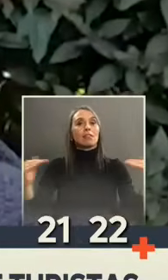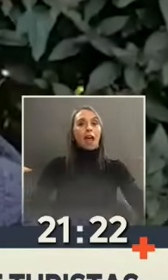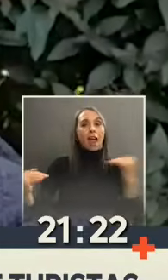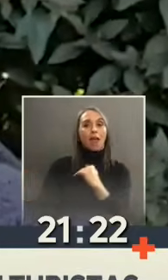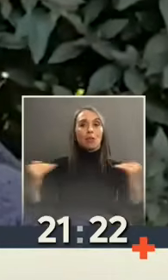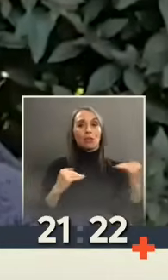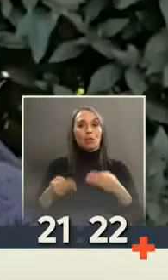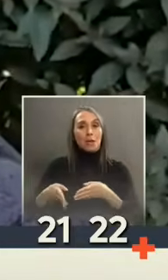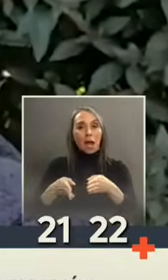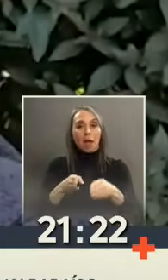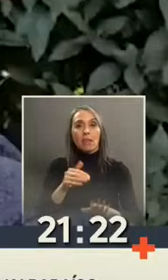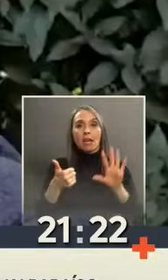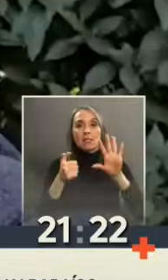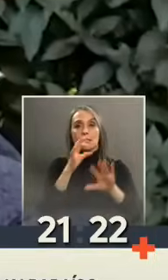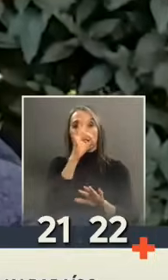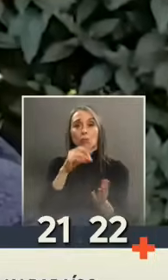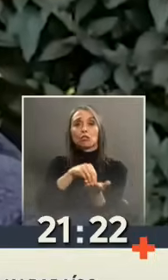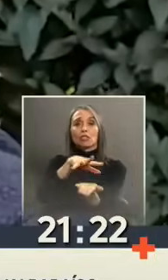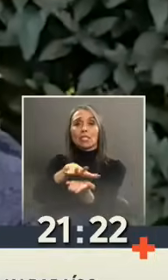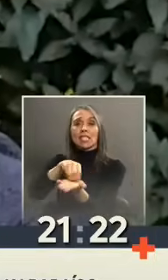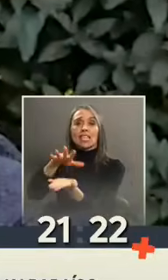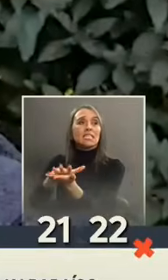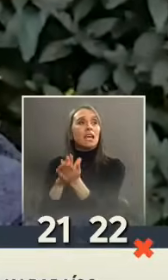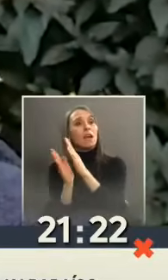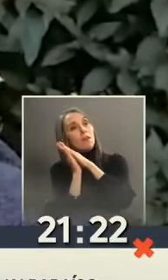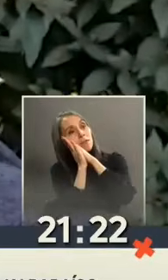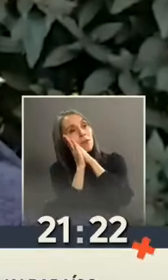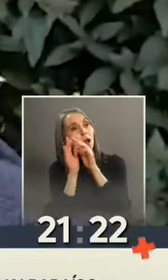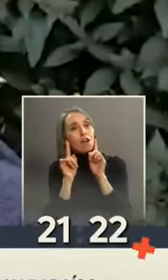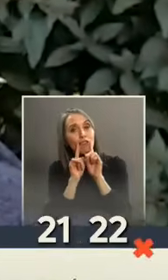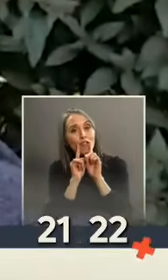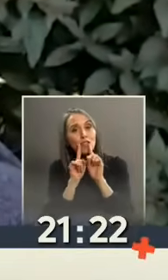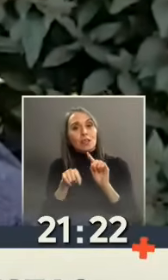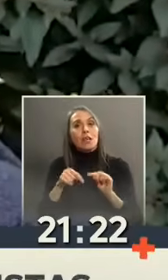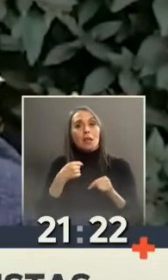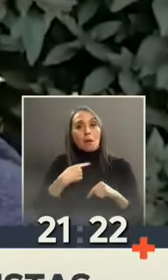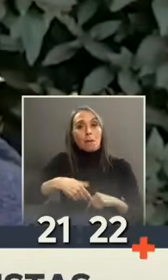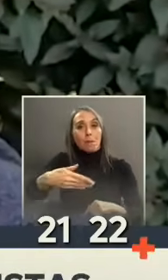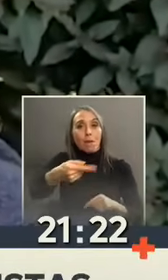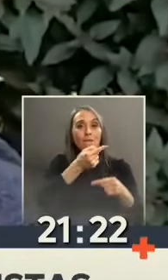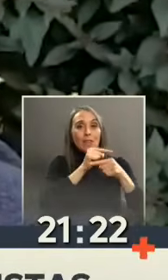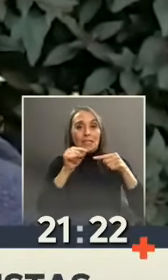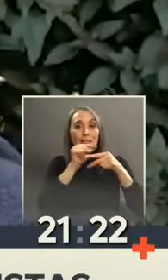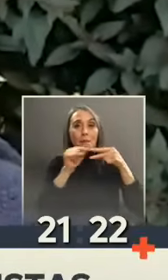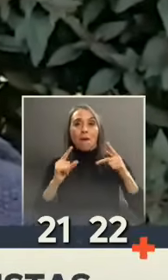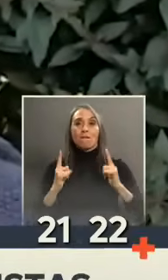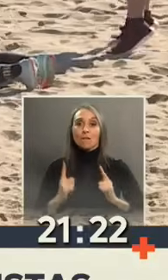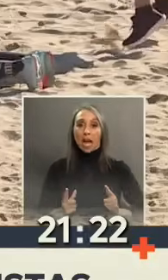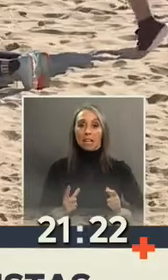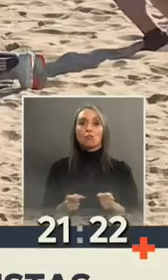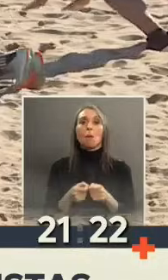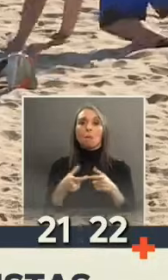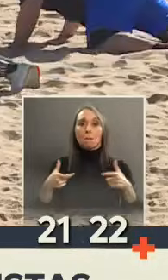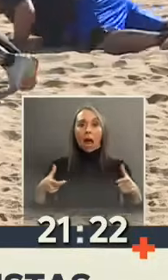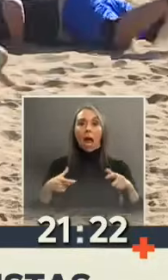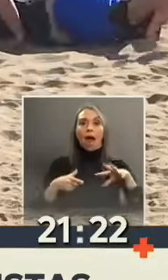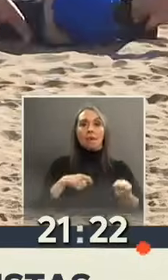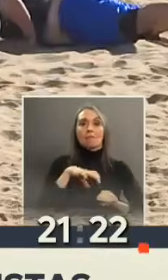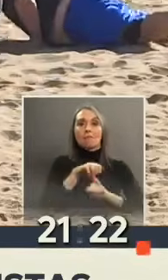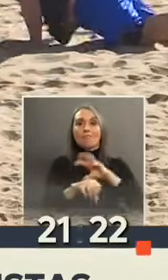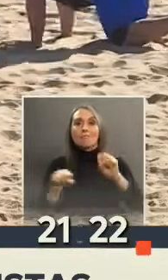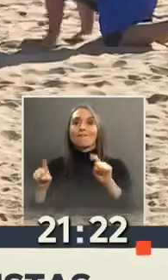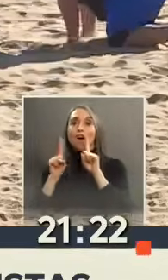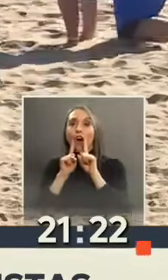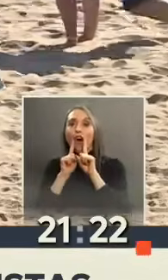reservas de alrededor de un 60% y se espera que las próximas semanas de vacaciones esto continúe incrementándose. Un panorama